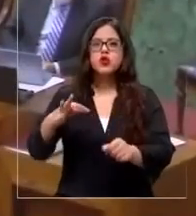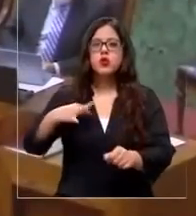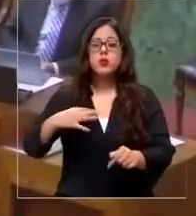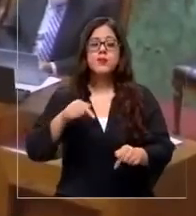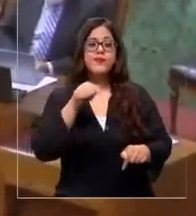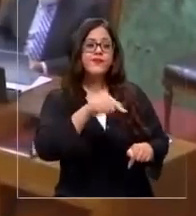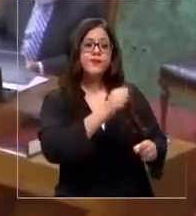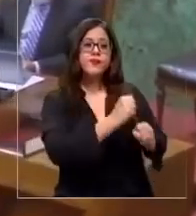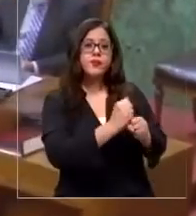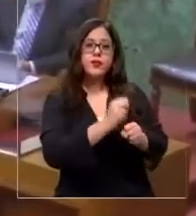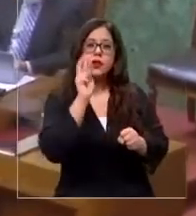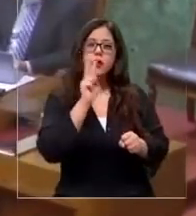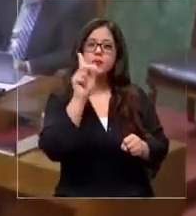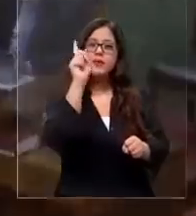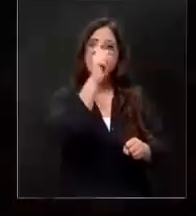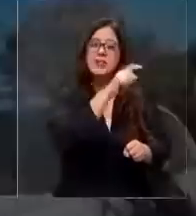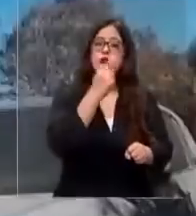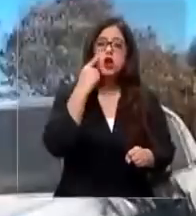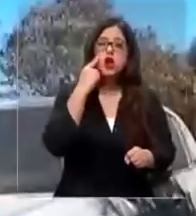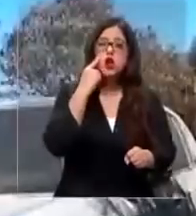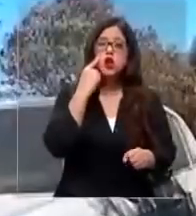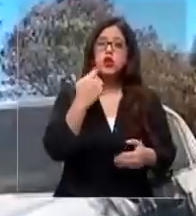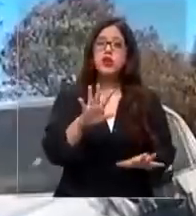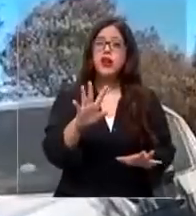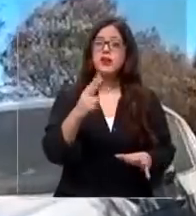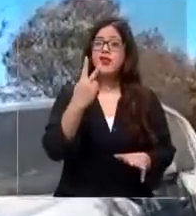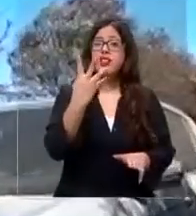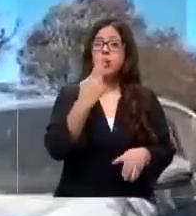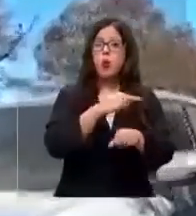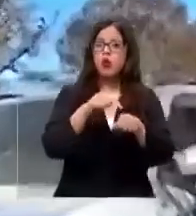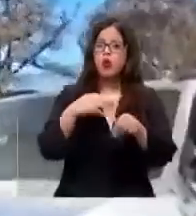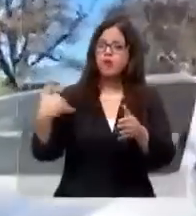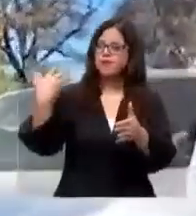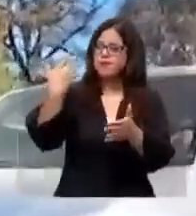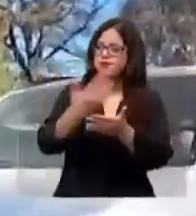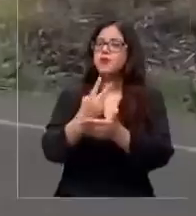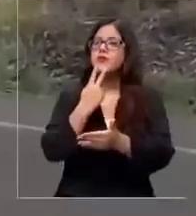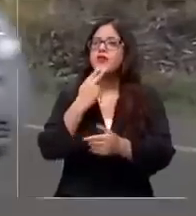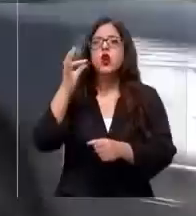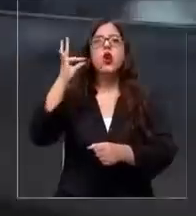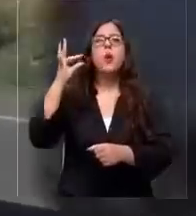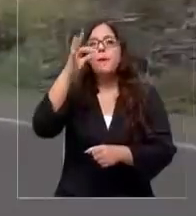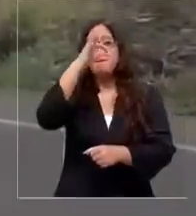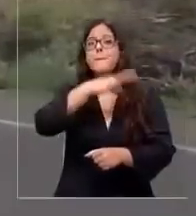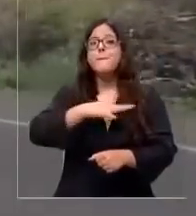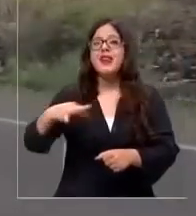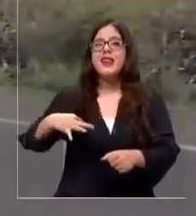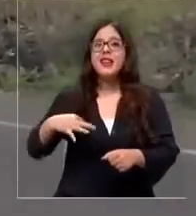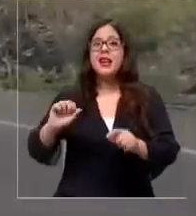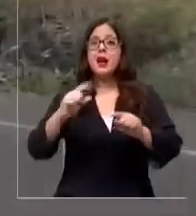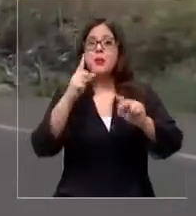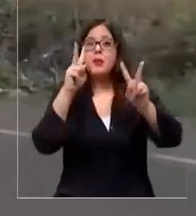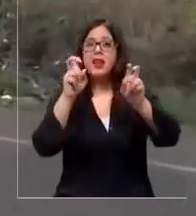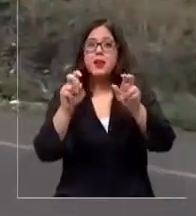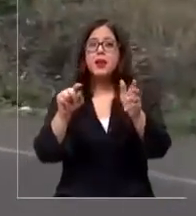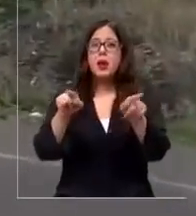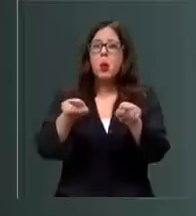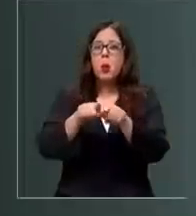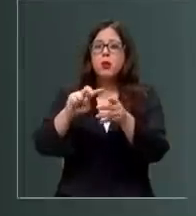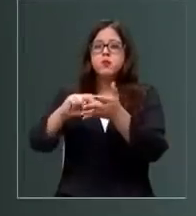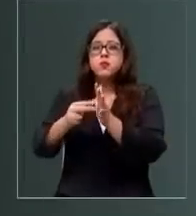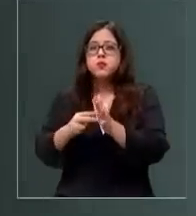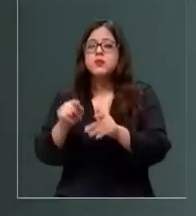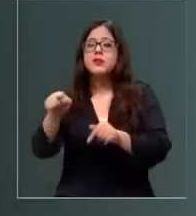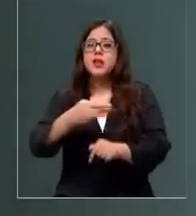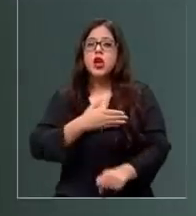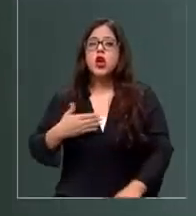trabajo se ve difícil a menos de 24 horas del incidente que vivió la ministra de la Araucanía, su primer paso en falso para varios, hecho por el